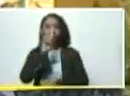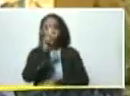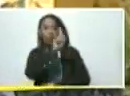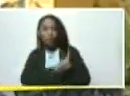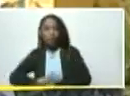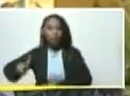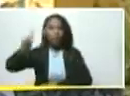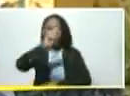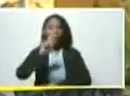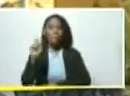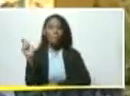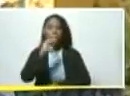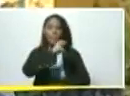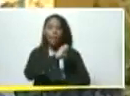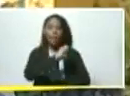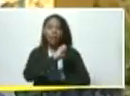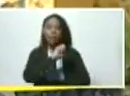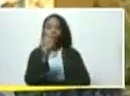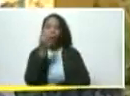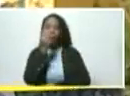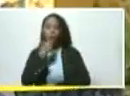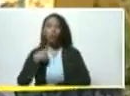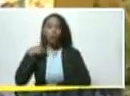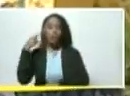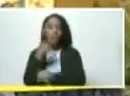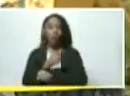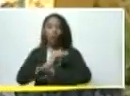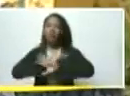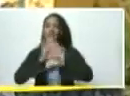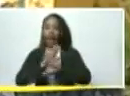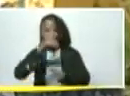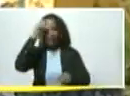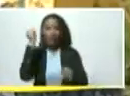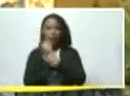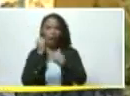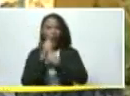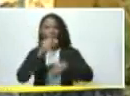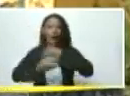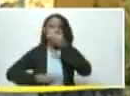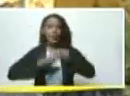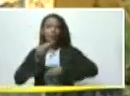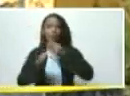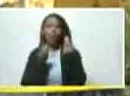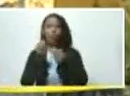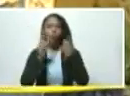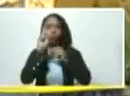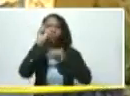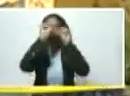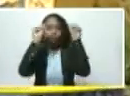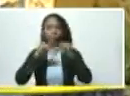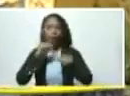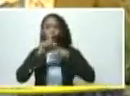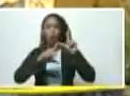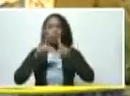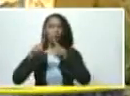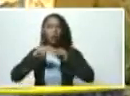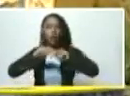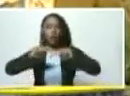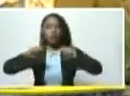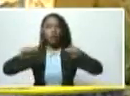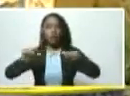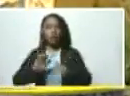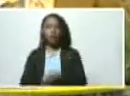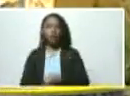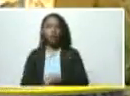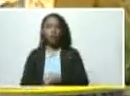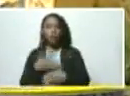mes los alimentos. Debo decirle que ya estamos trabajando, creando un sistema logístico territorializado.